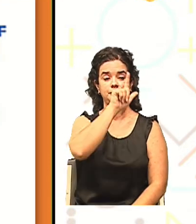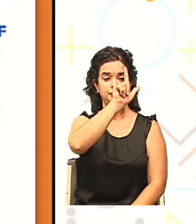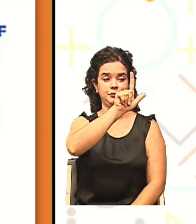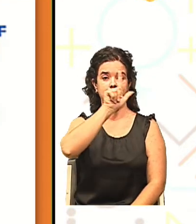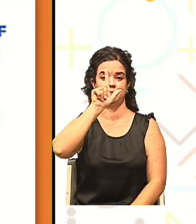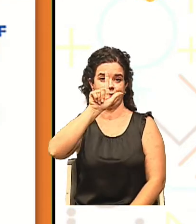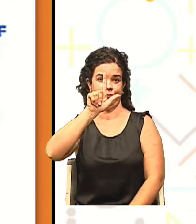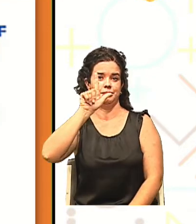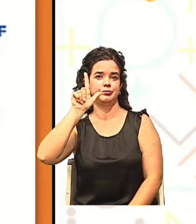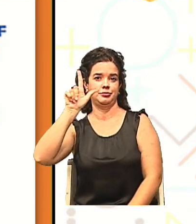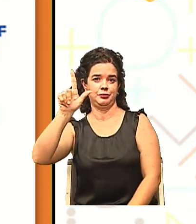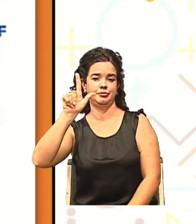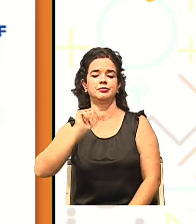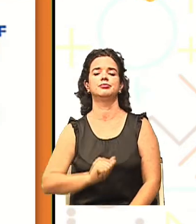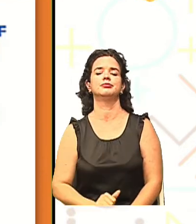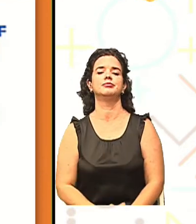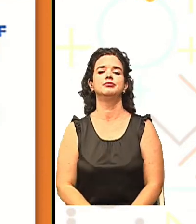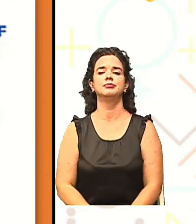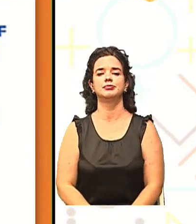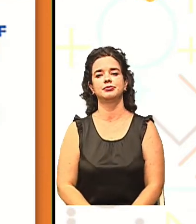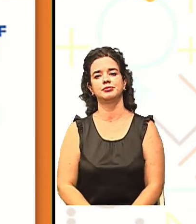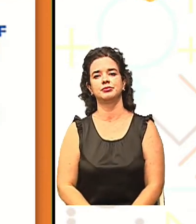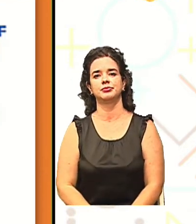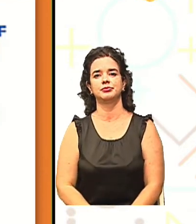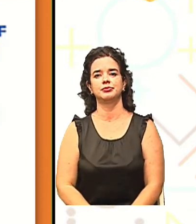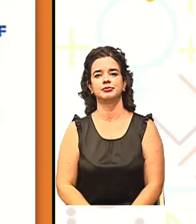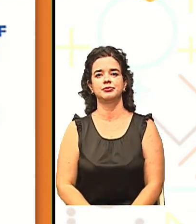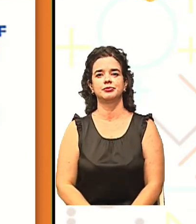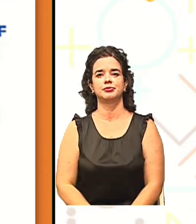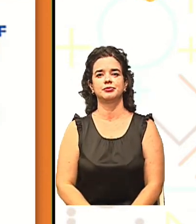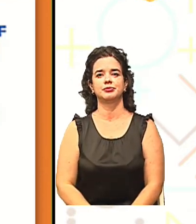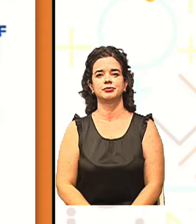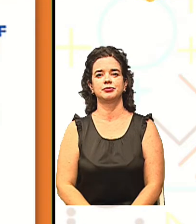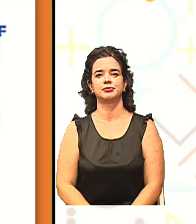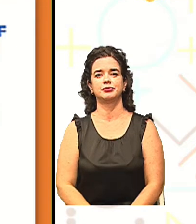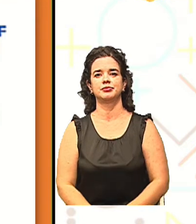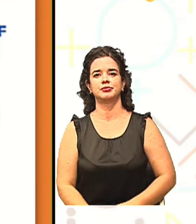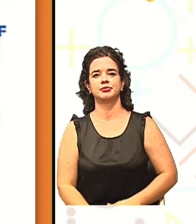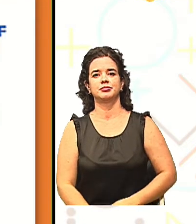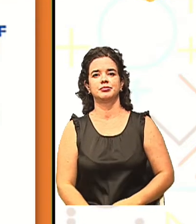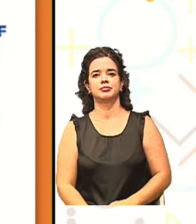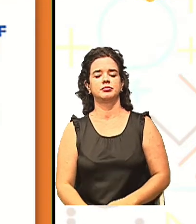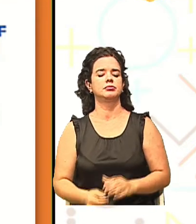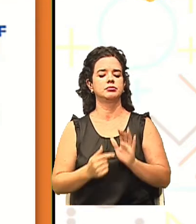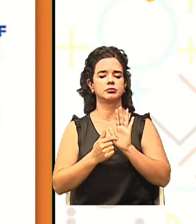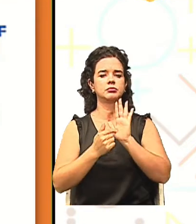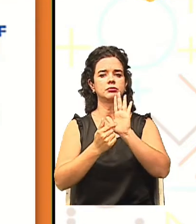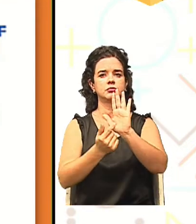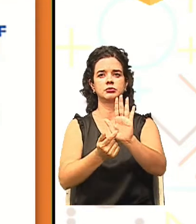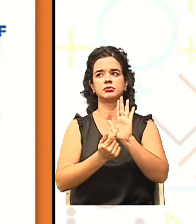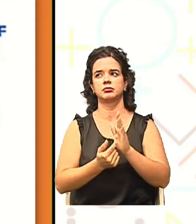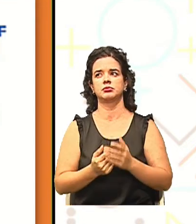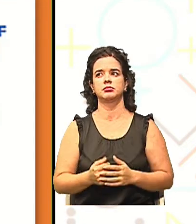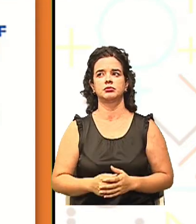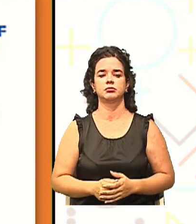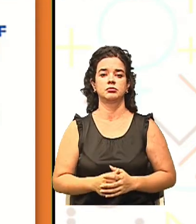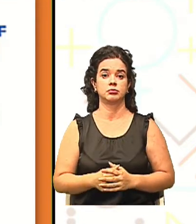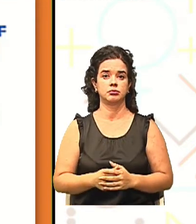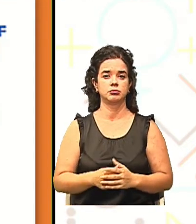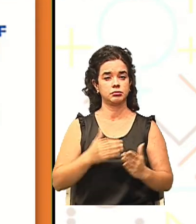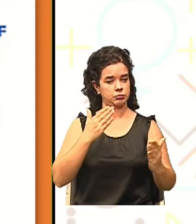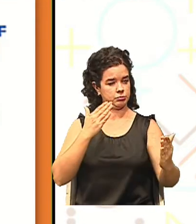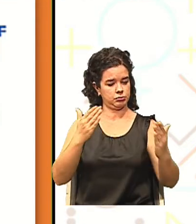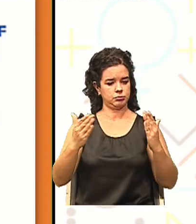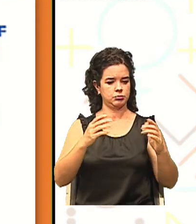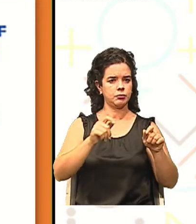El criterio lado, lado, lado nos indica que cuando